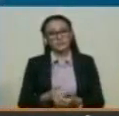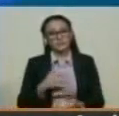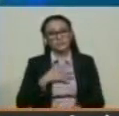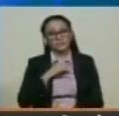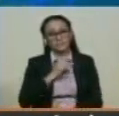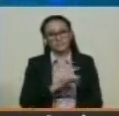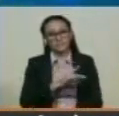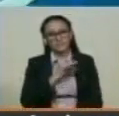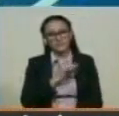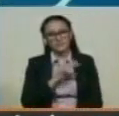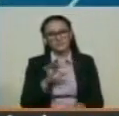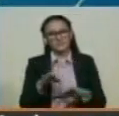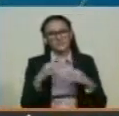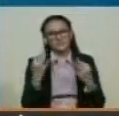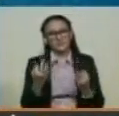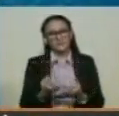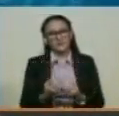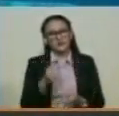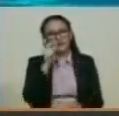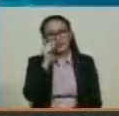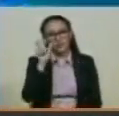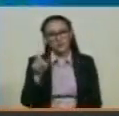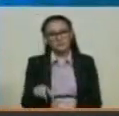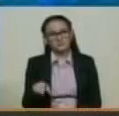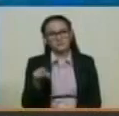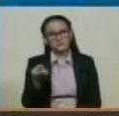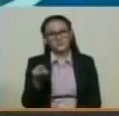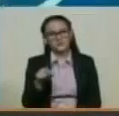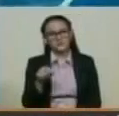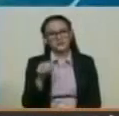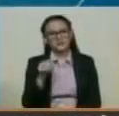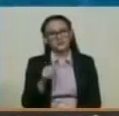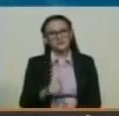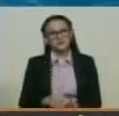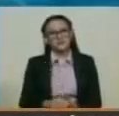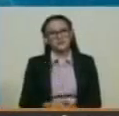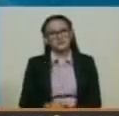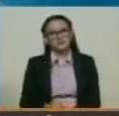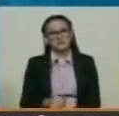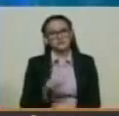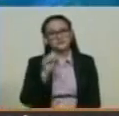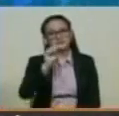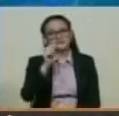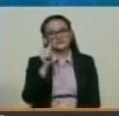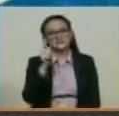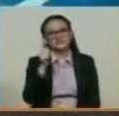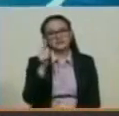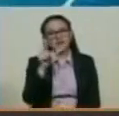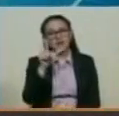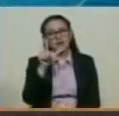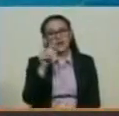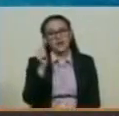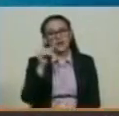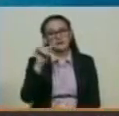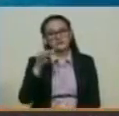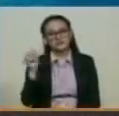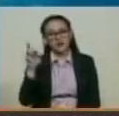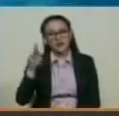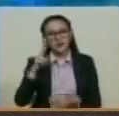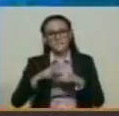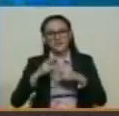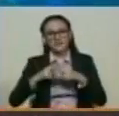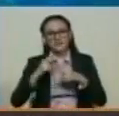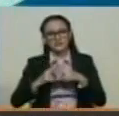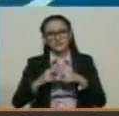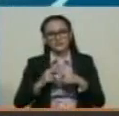a los familiares del ciudadano Albán Salazar, para que efectivamente, como siempre